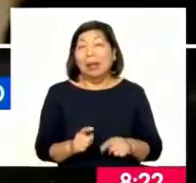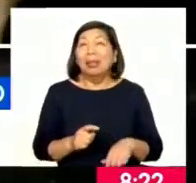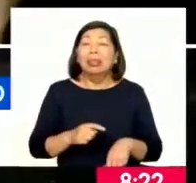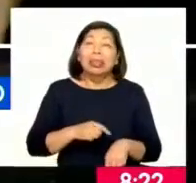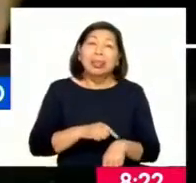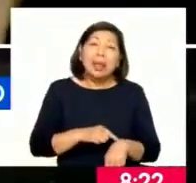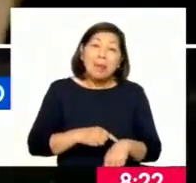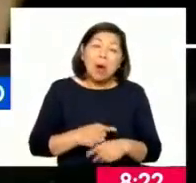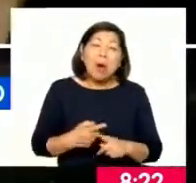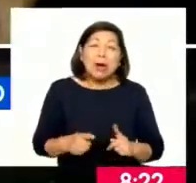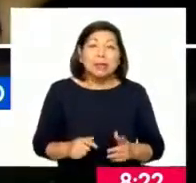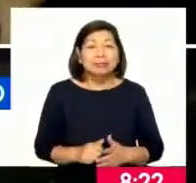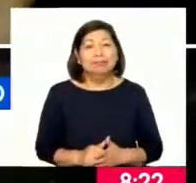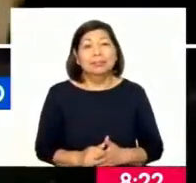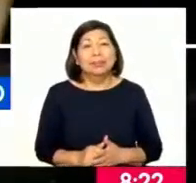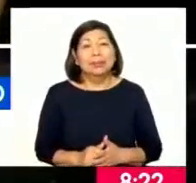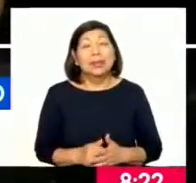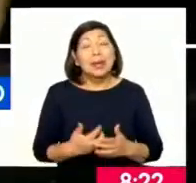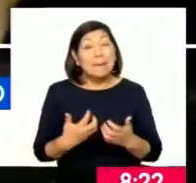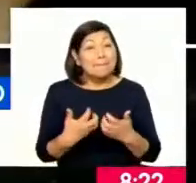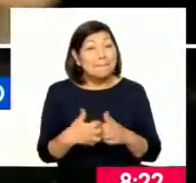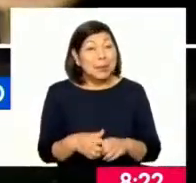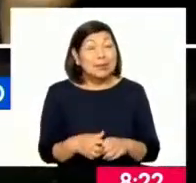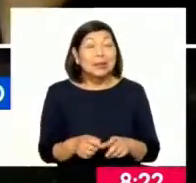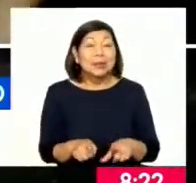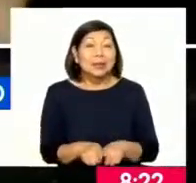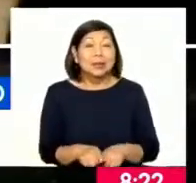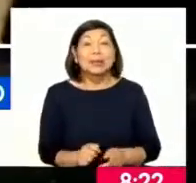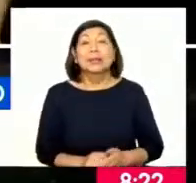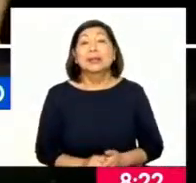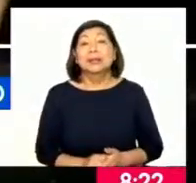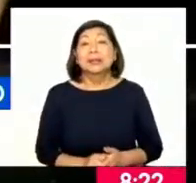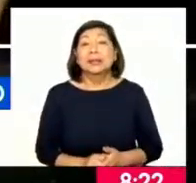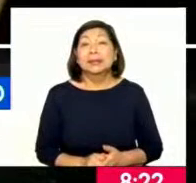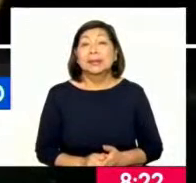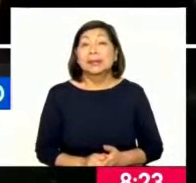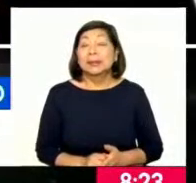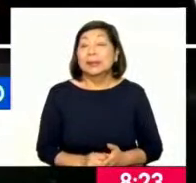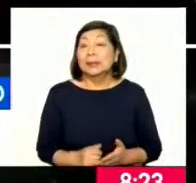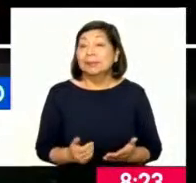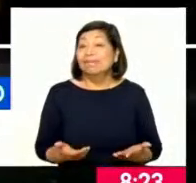tardía, ciertamente, de la empresa y también de las autoridades,